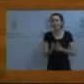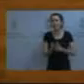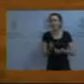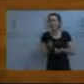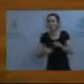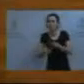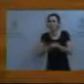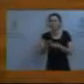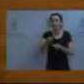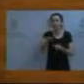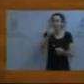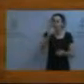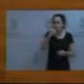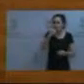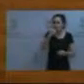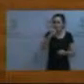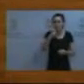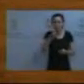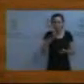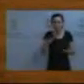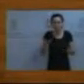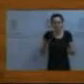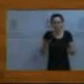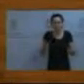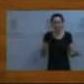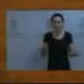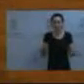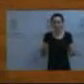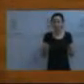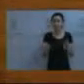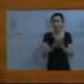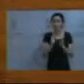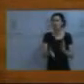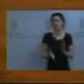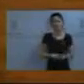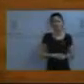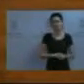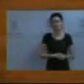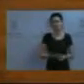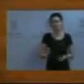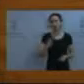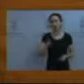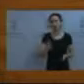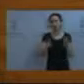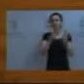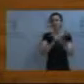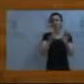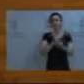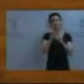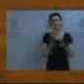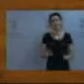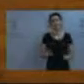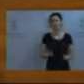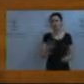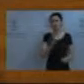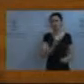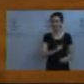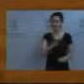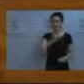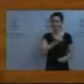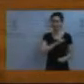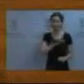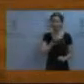distribución, consumo. Hemos de referirnos, por un lado, al Código Penal y, por otro, a las leyes de ámbito internacional, nacional